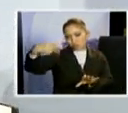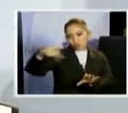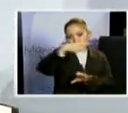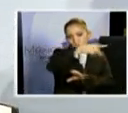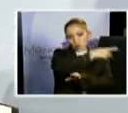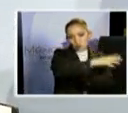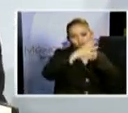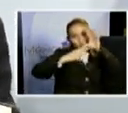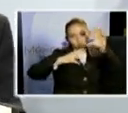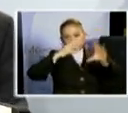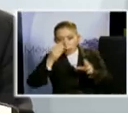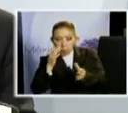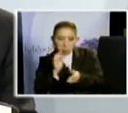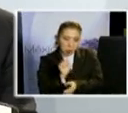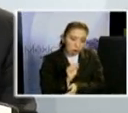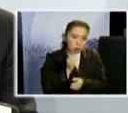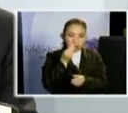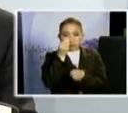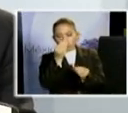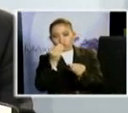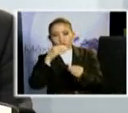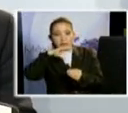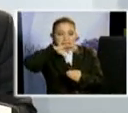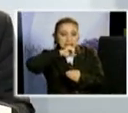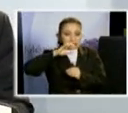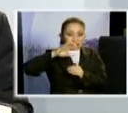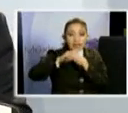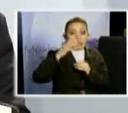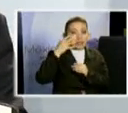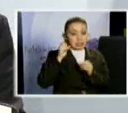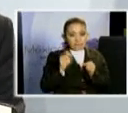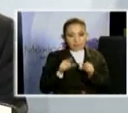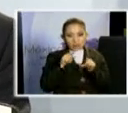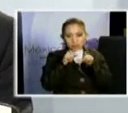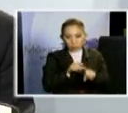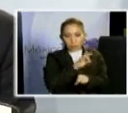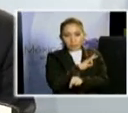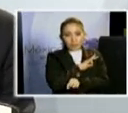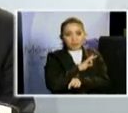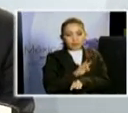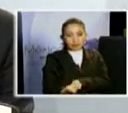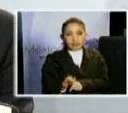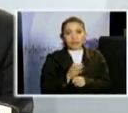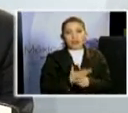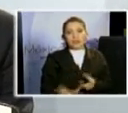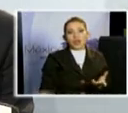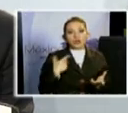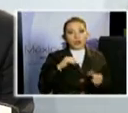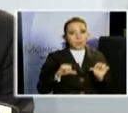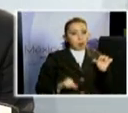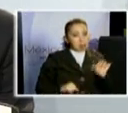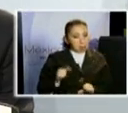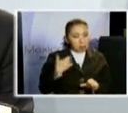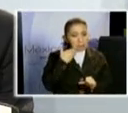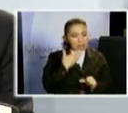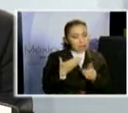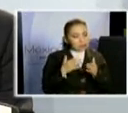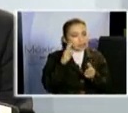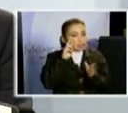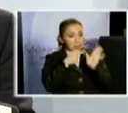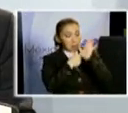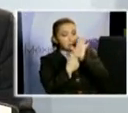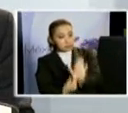de emisiones de gases de efecto invernadero y que a la vez pueda incluir un marco dinámico y flexible que refleje